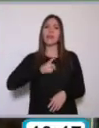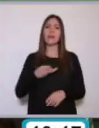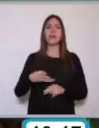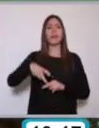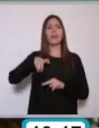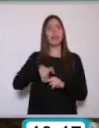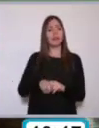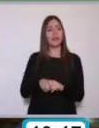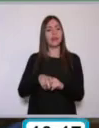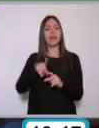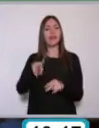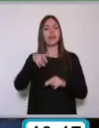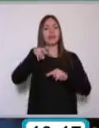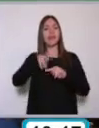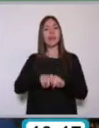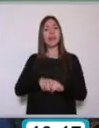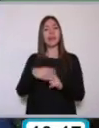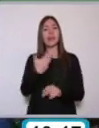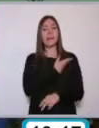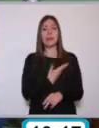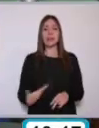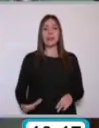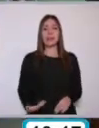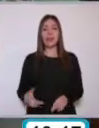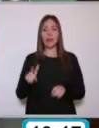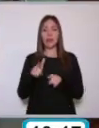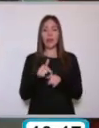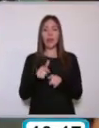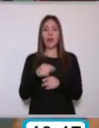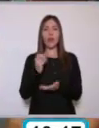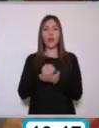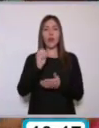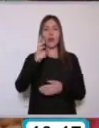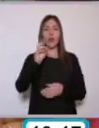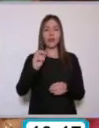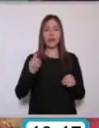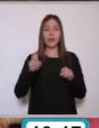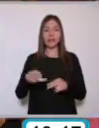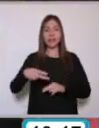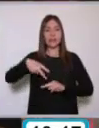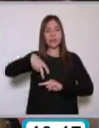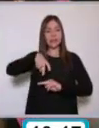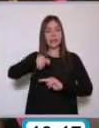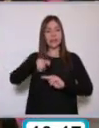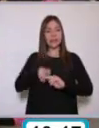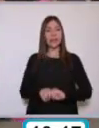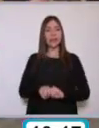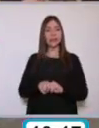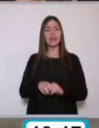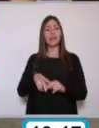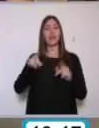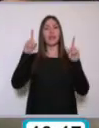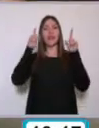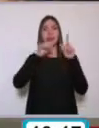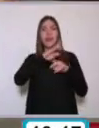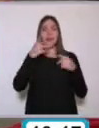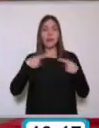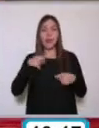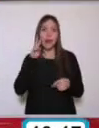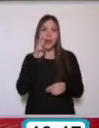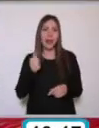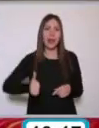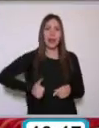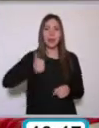puesta, estaba la silla esta, que era la silla presidencial, que era la dorada. Entonces Villa dice, hay tanto rollo por esta silla, entonces se sienta ahí para la foto. Sí, los todo fotógrafos cómodo. dicen,